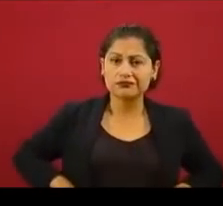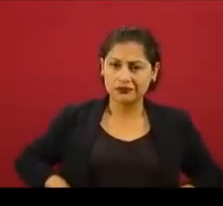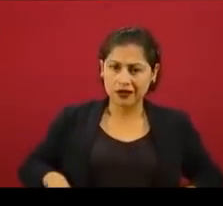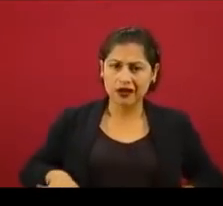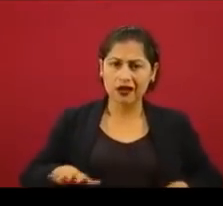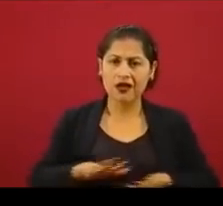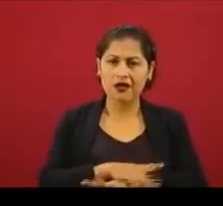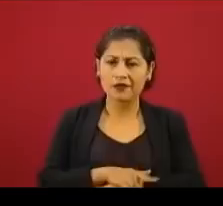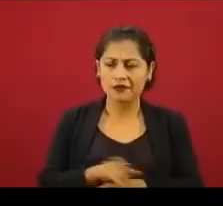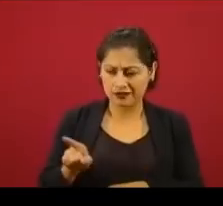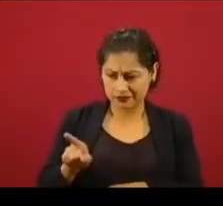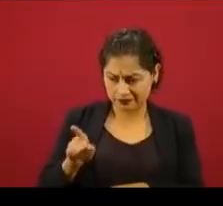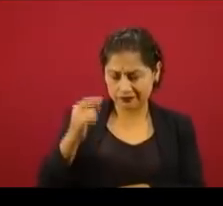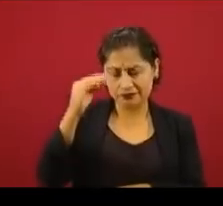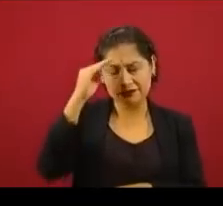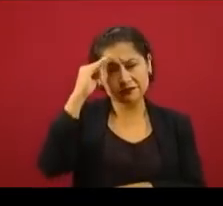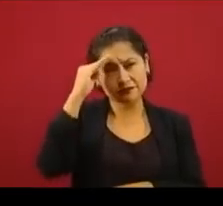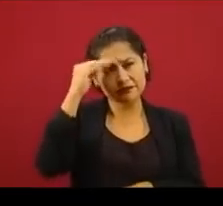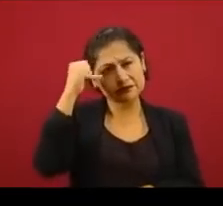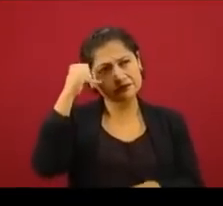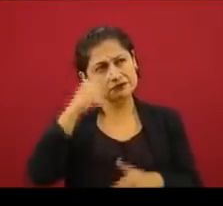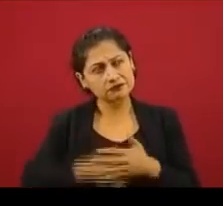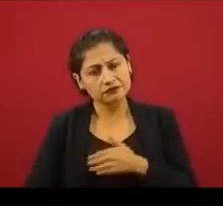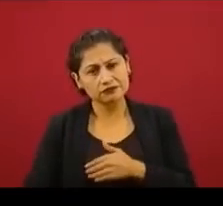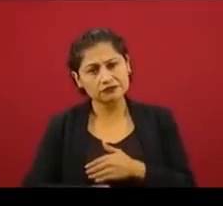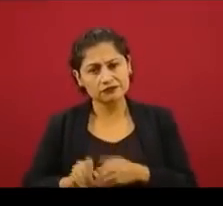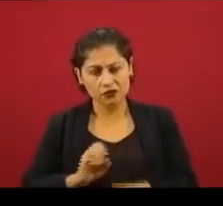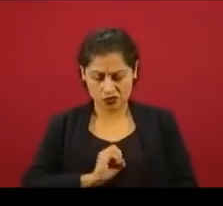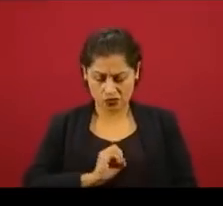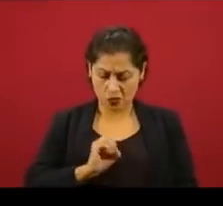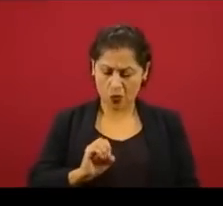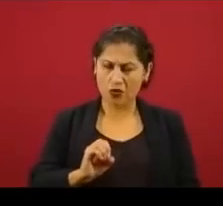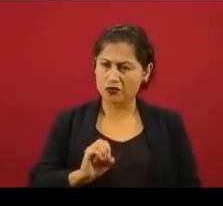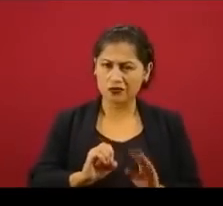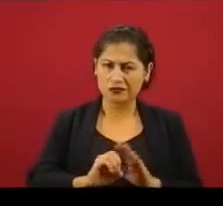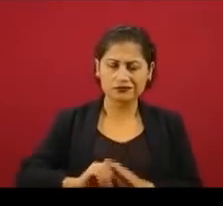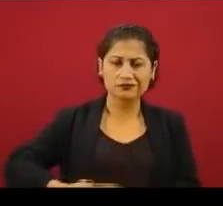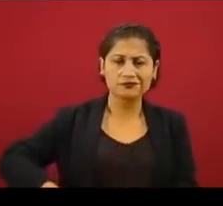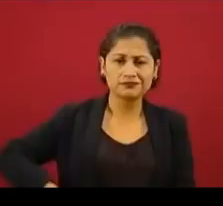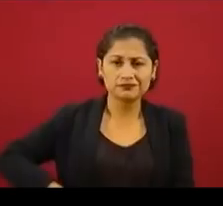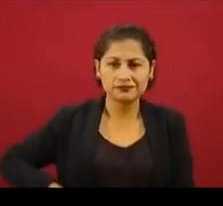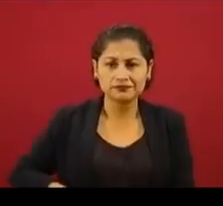reflexionen las cosas, que hagan a un lado el odio